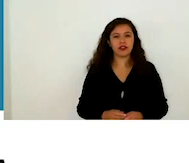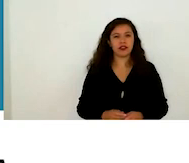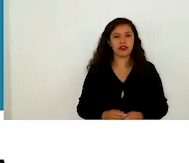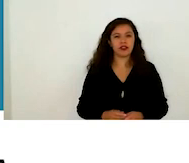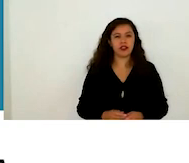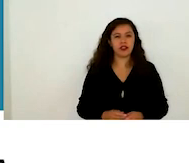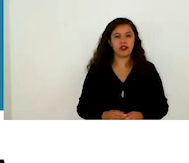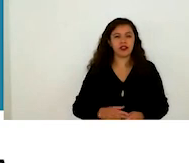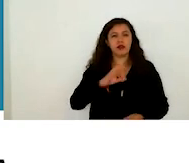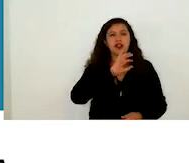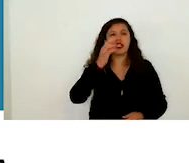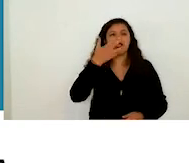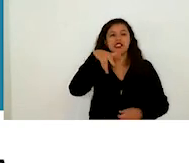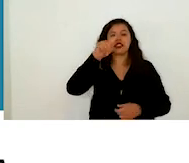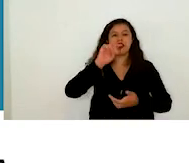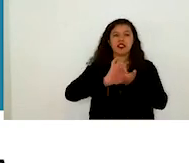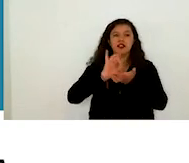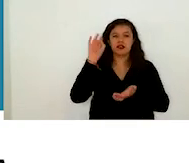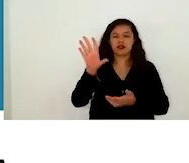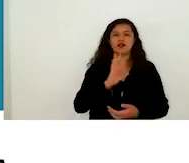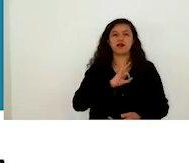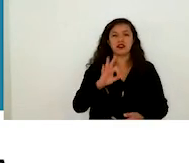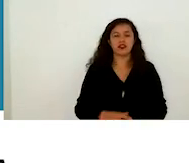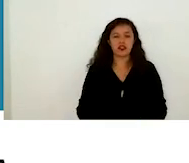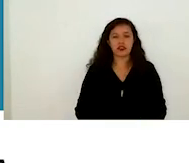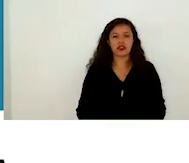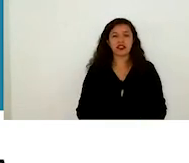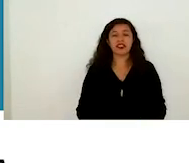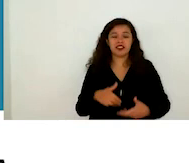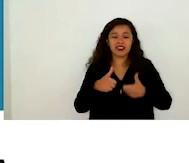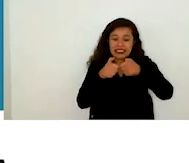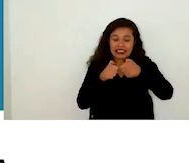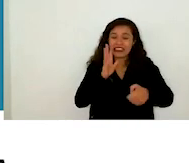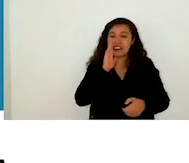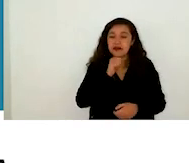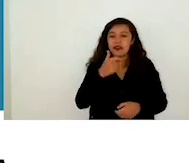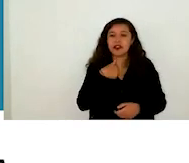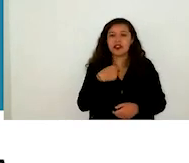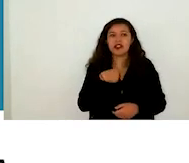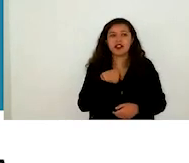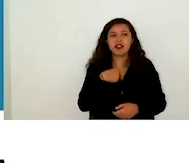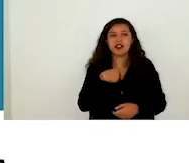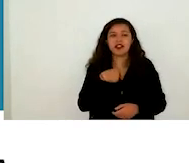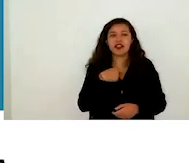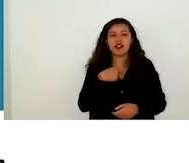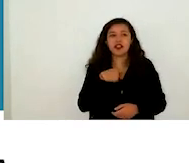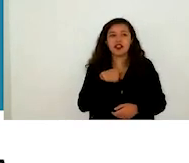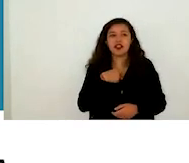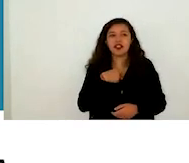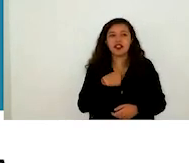por el chat ahorita es que no puedo escribir como estoy pasado el tengo no me cuesta más trabajo